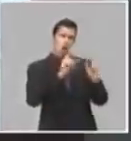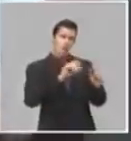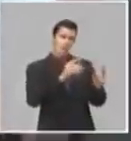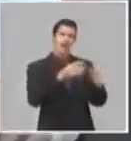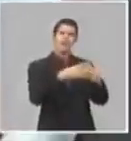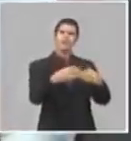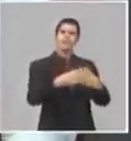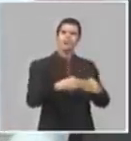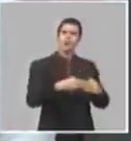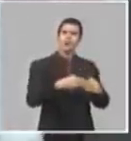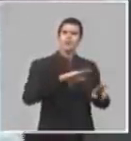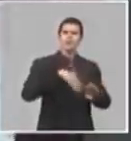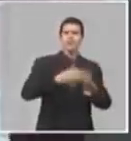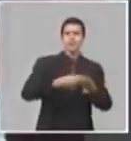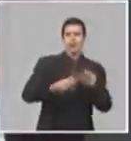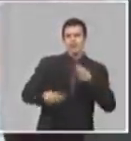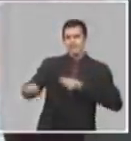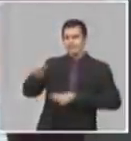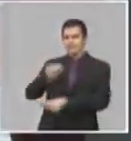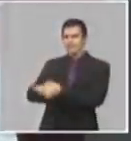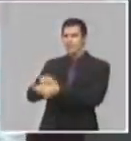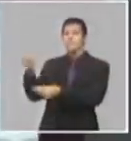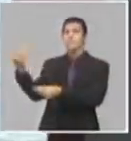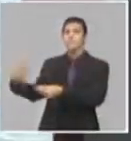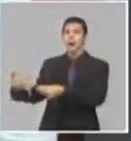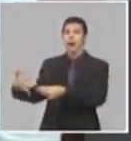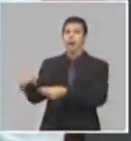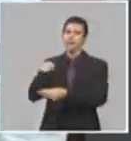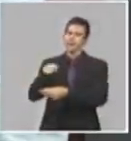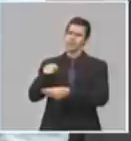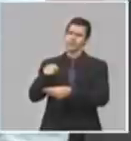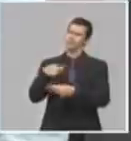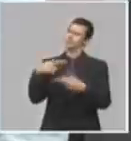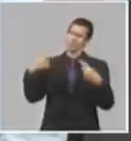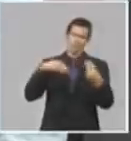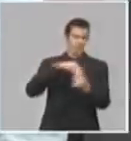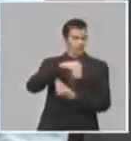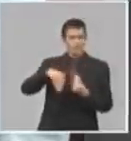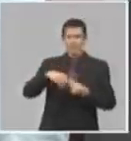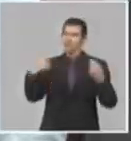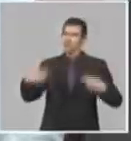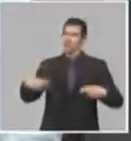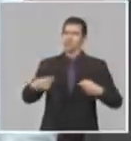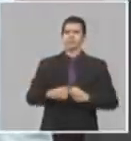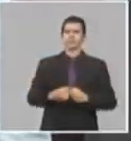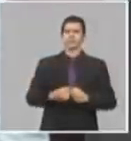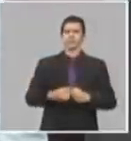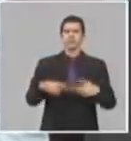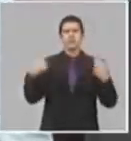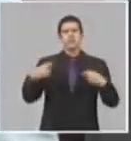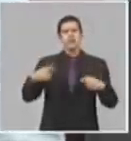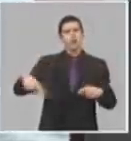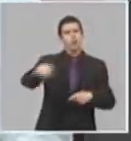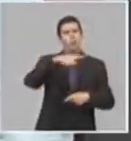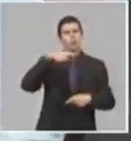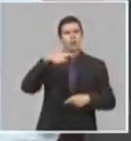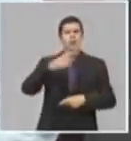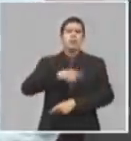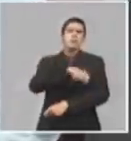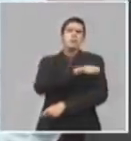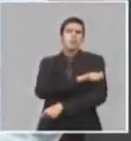Pero para todo eso nosotros tenemos la fuerza de la revolución, la participación del pueblo. Y lo que tenemos que lograr es que el pueblo entienda bien por qué vamos a